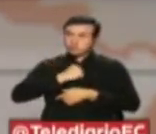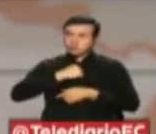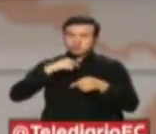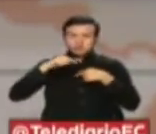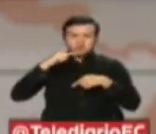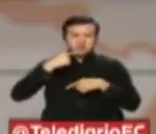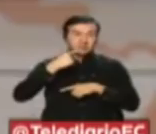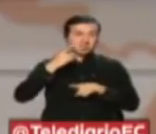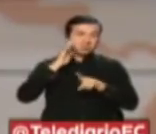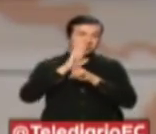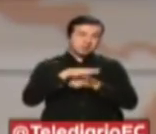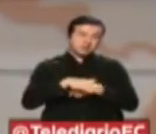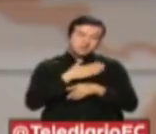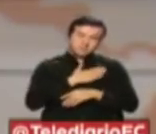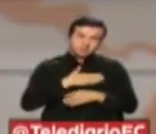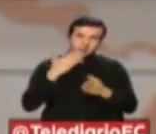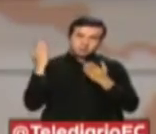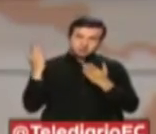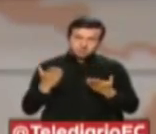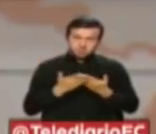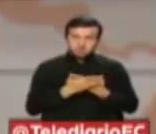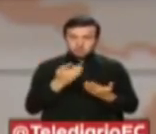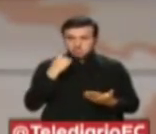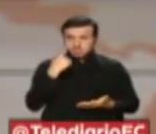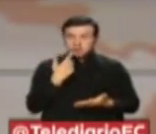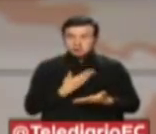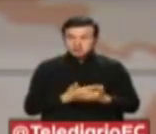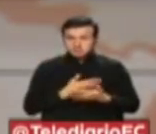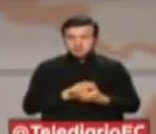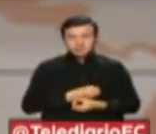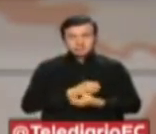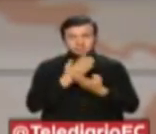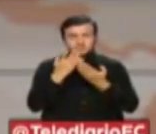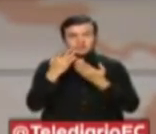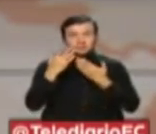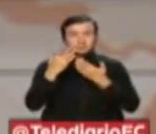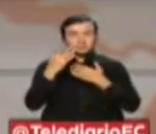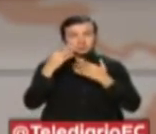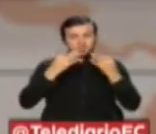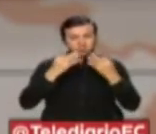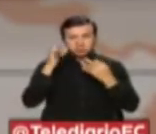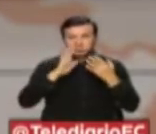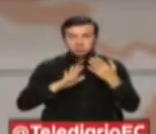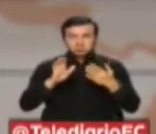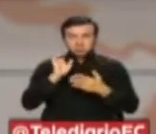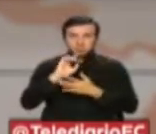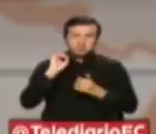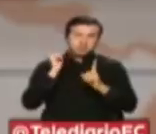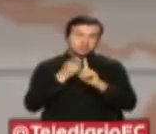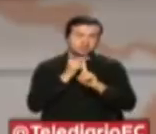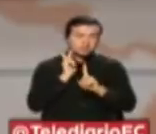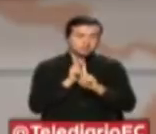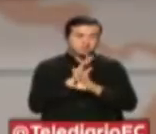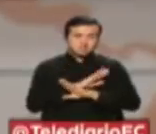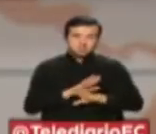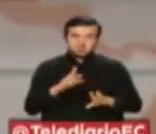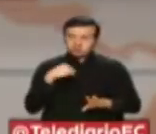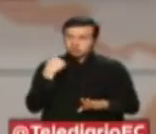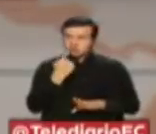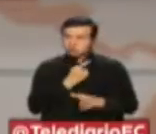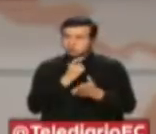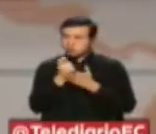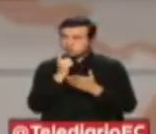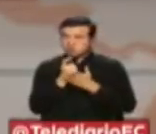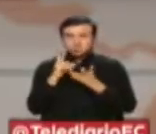hunde por favor que venga explicaciones a la justicia y al pueblo ecuatoriano es lo único que estamos pidiendo nosotros no perseguimos